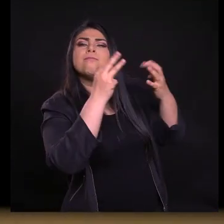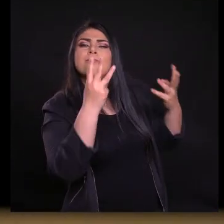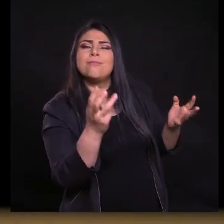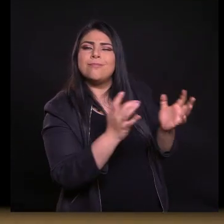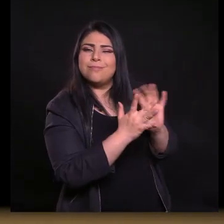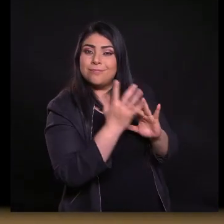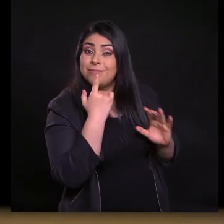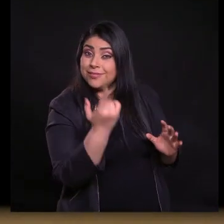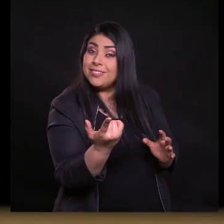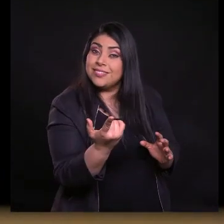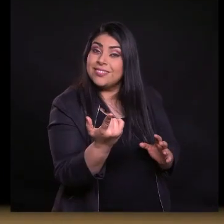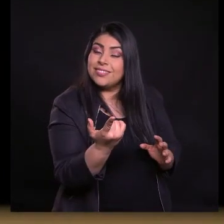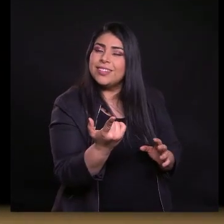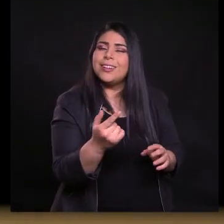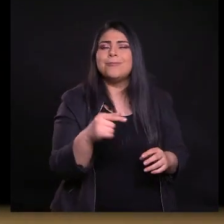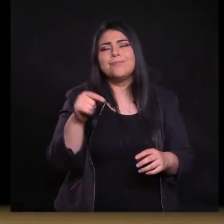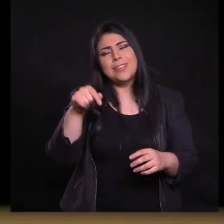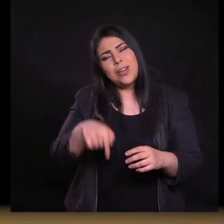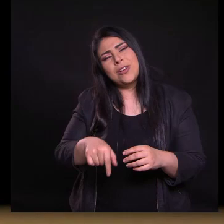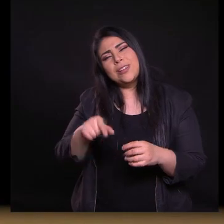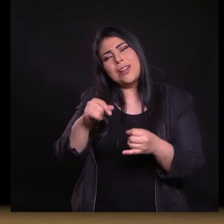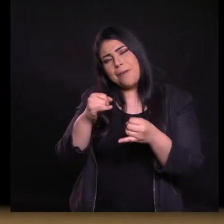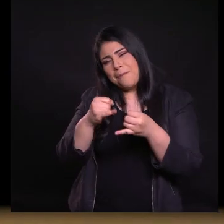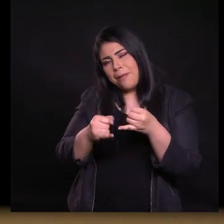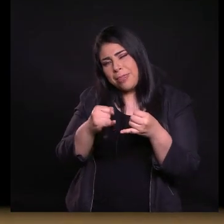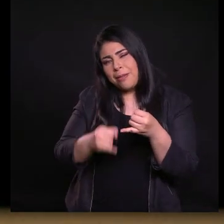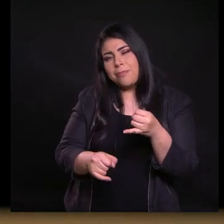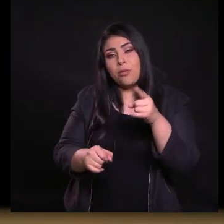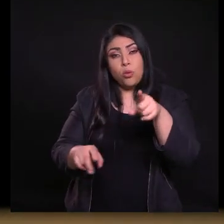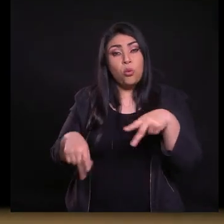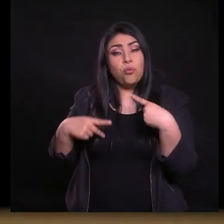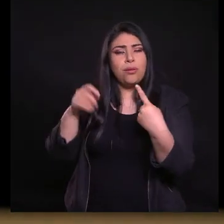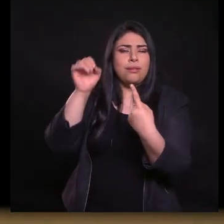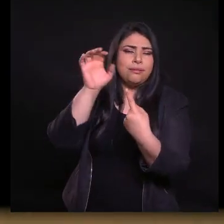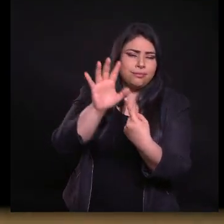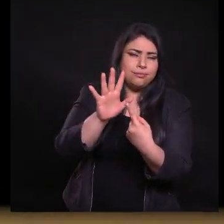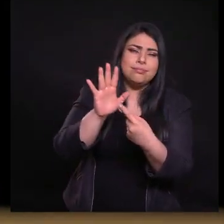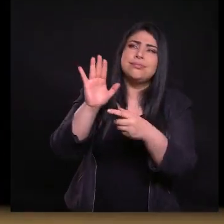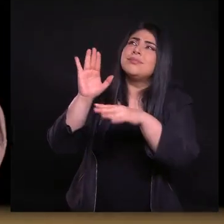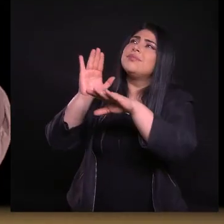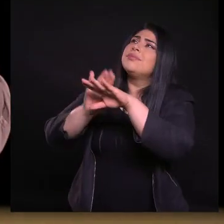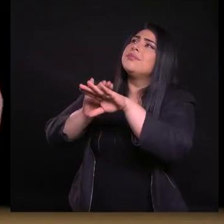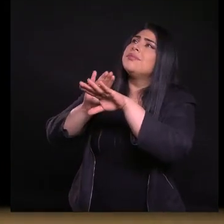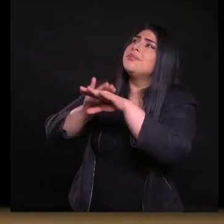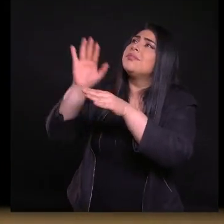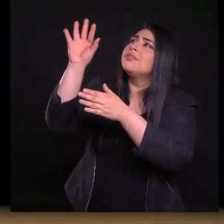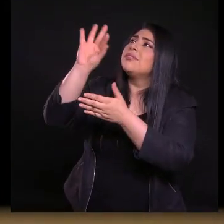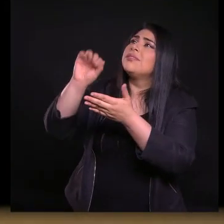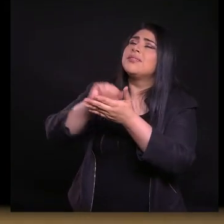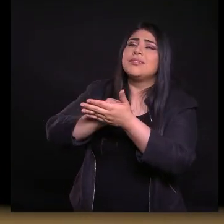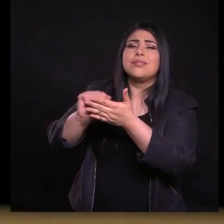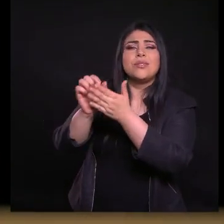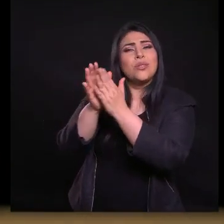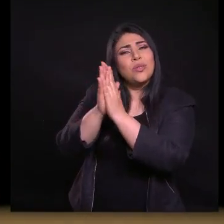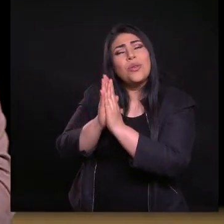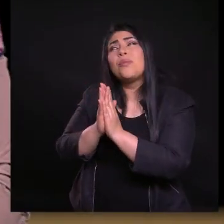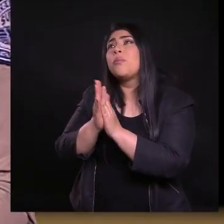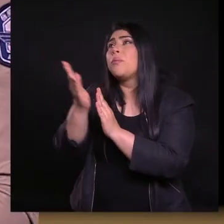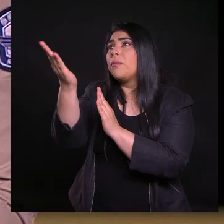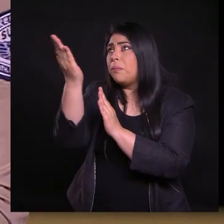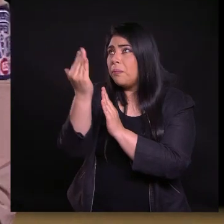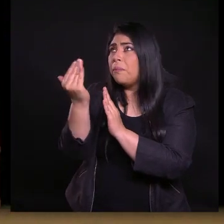yo quiero finalizar orando por ti pidiéndole al espíritu santo que pueda sellar esta palabra